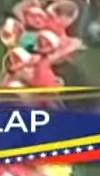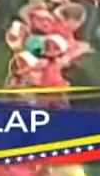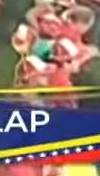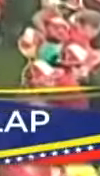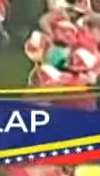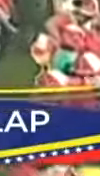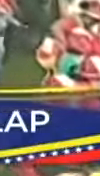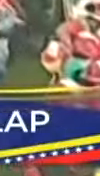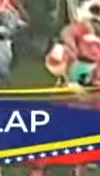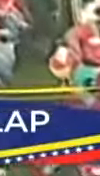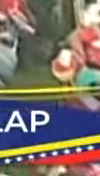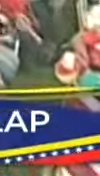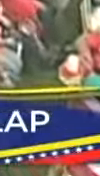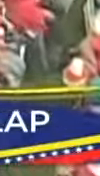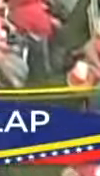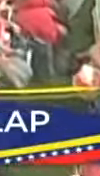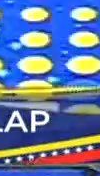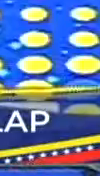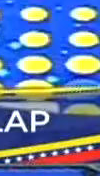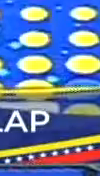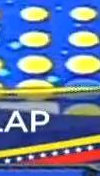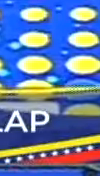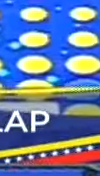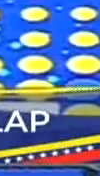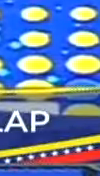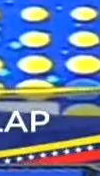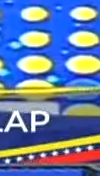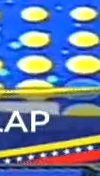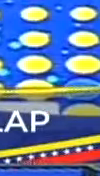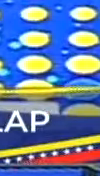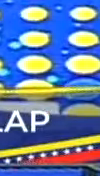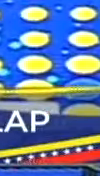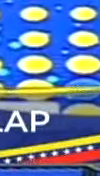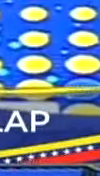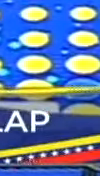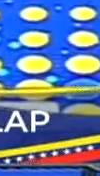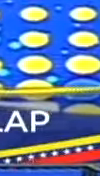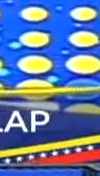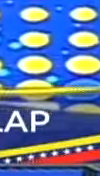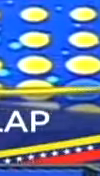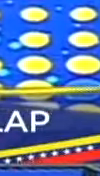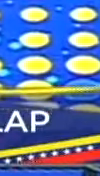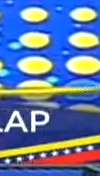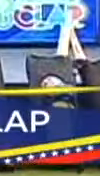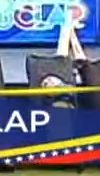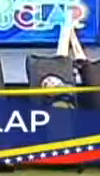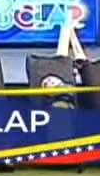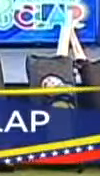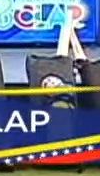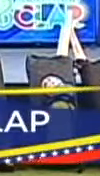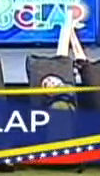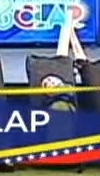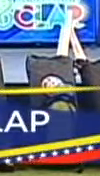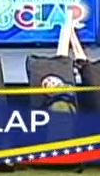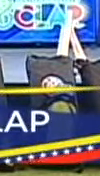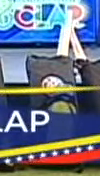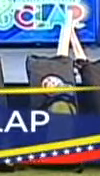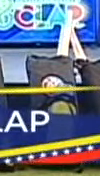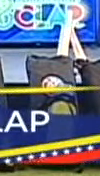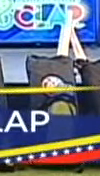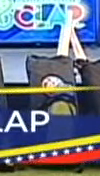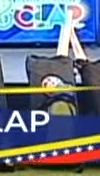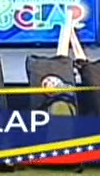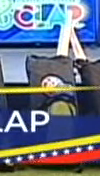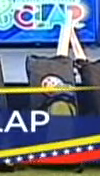8 años de la creación milagrosa de los comités locales de abastecimiento y producción. Los